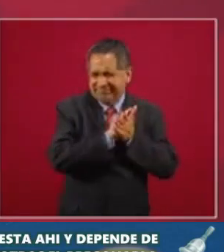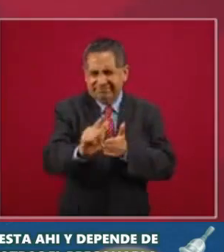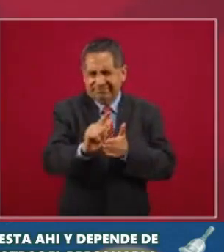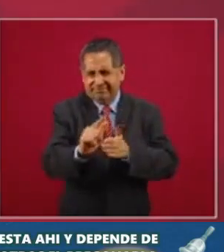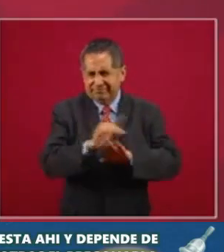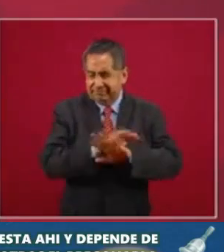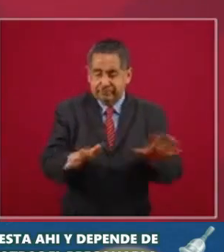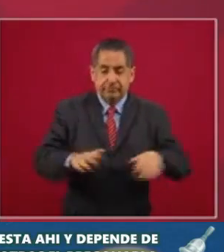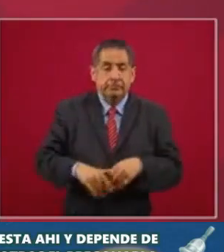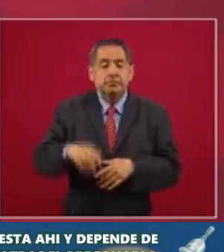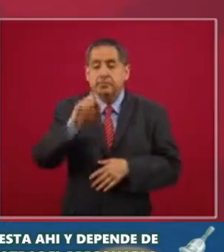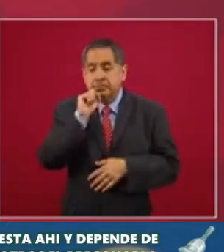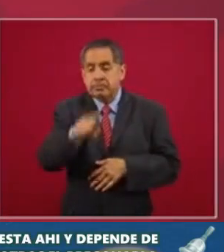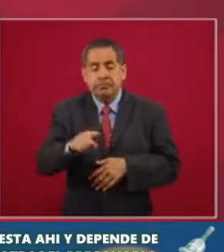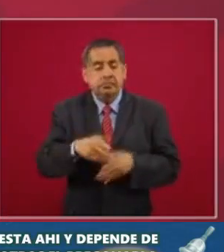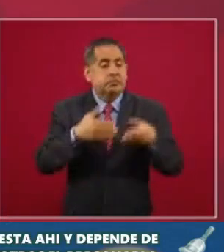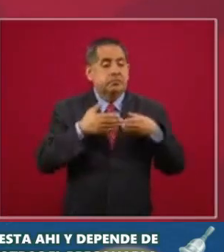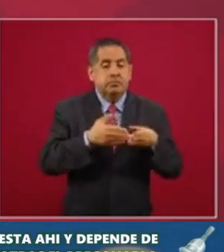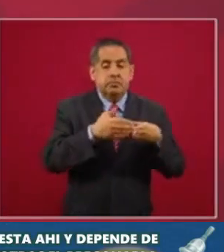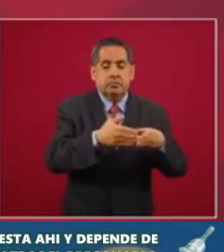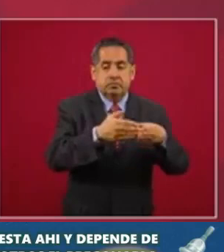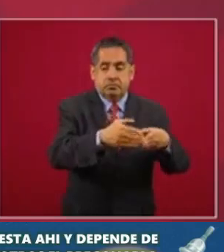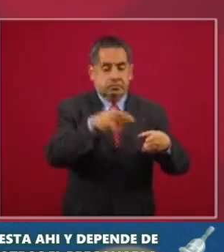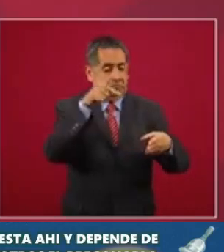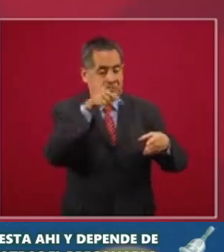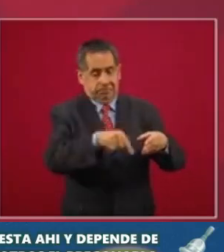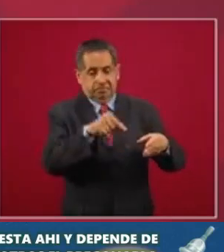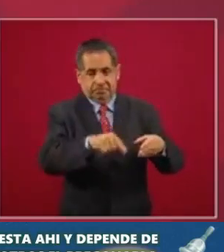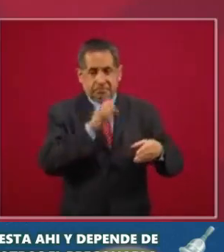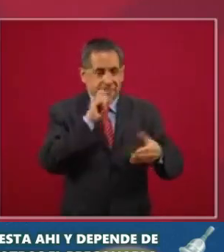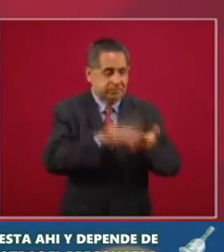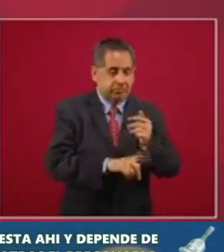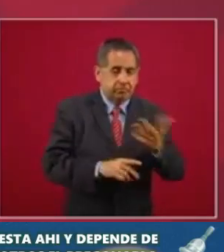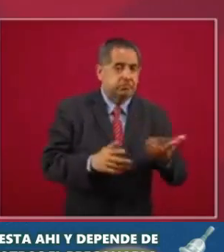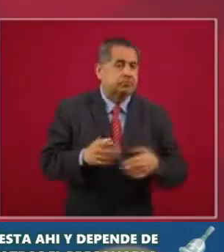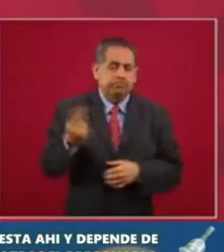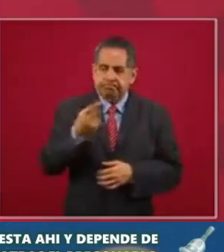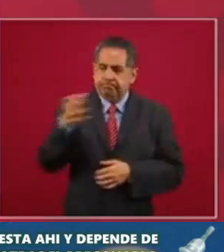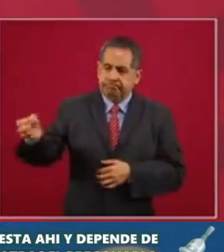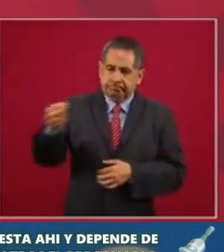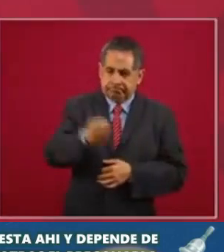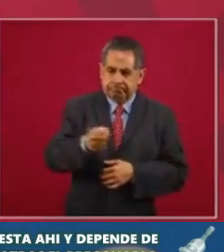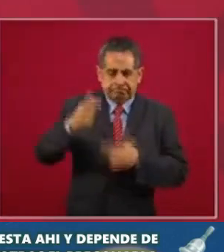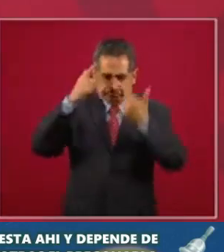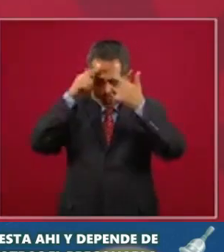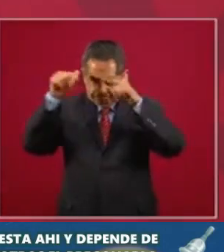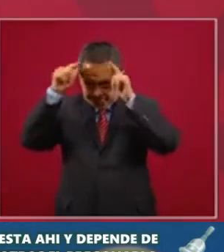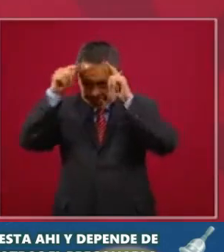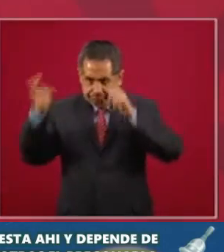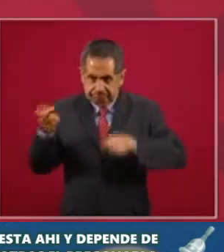lo mismo en el caso de los puertos ¿por qué necesitamos a la Marina?